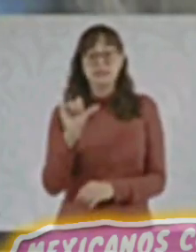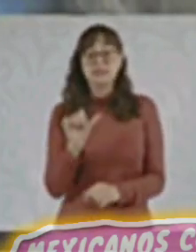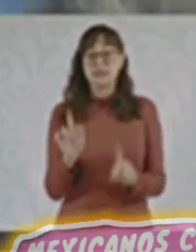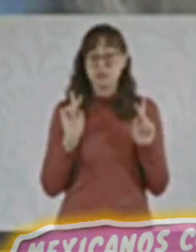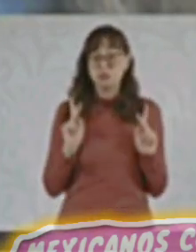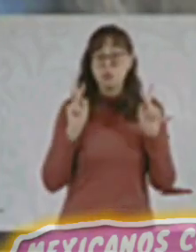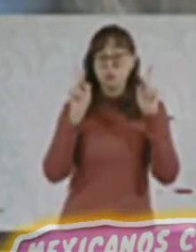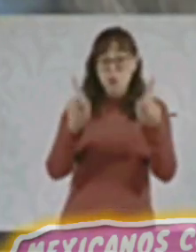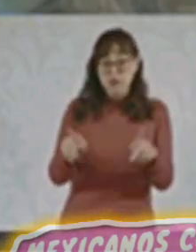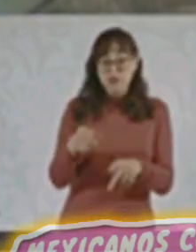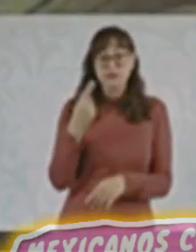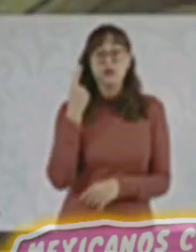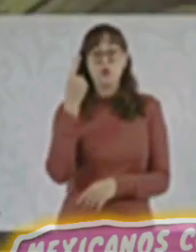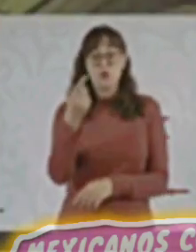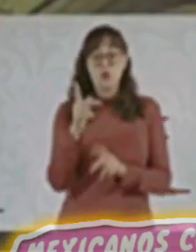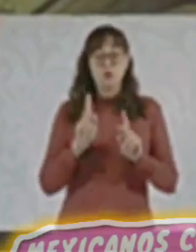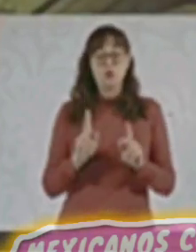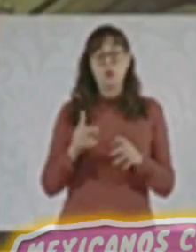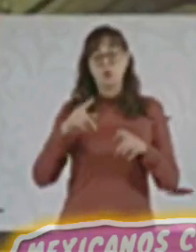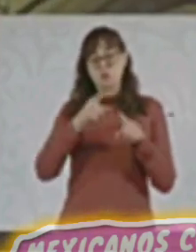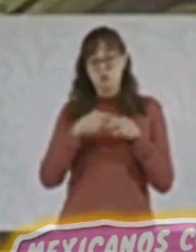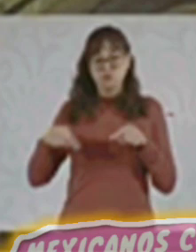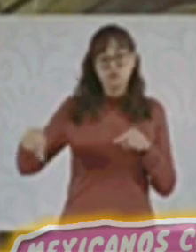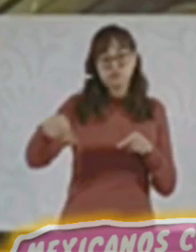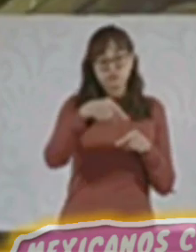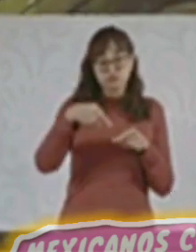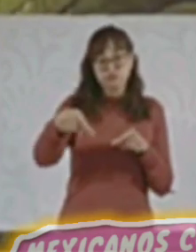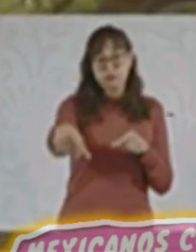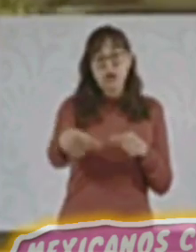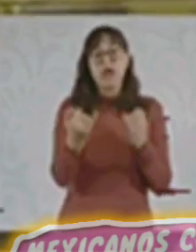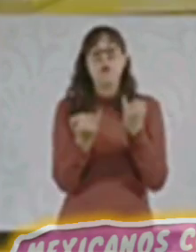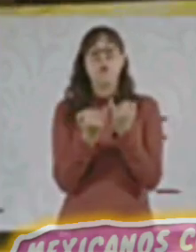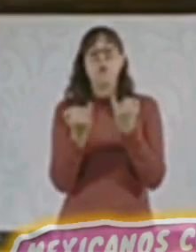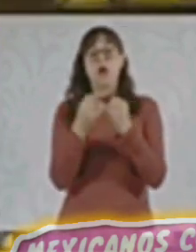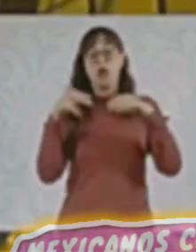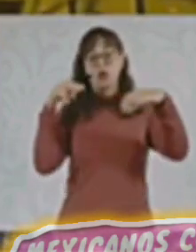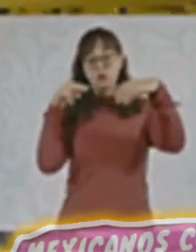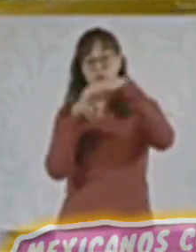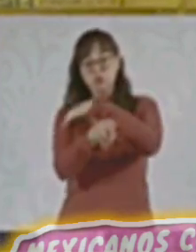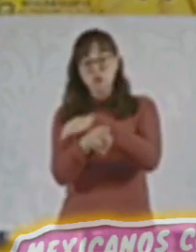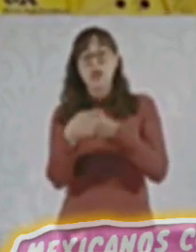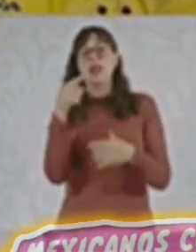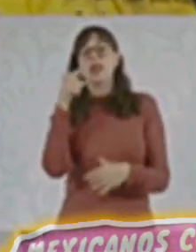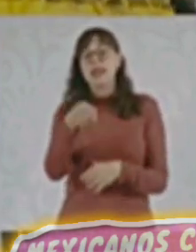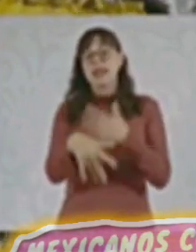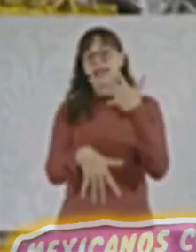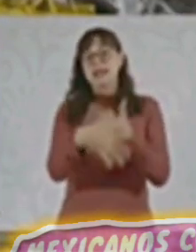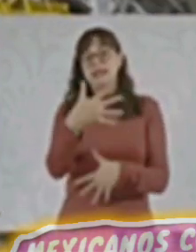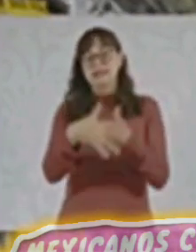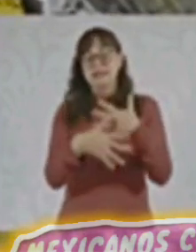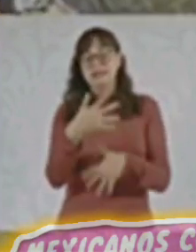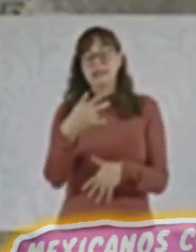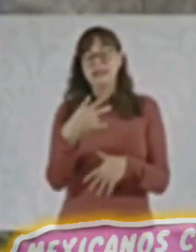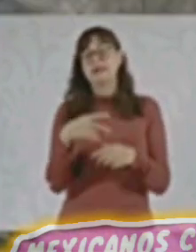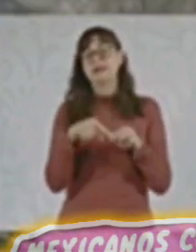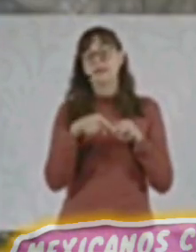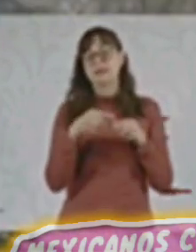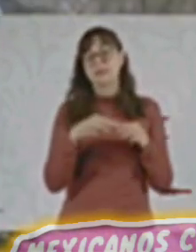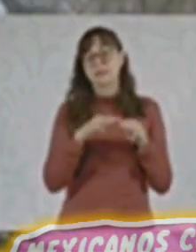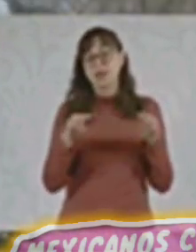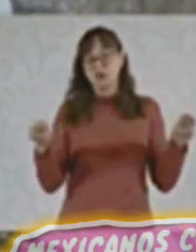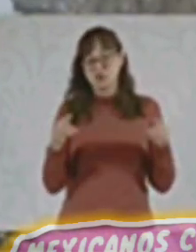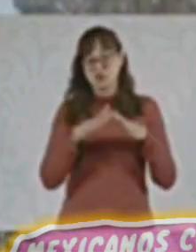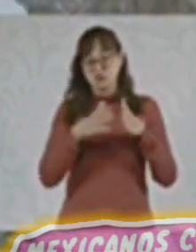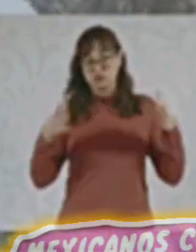viaducto y la ampliación del túnel de más de 515 metros de longitud. Esto